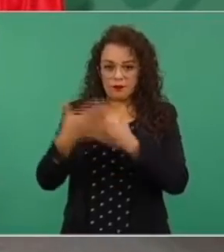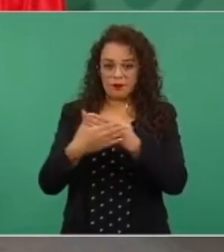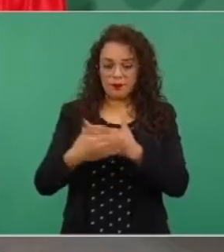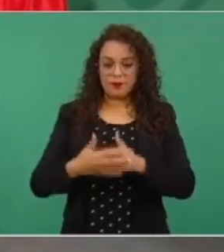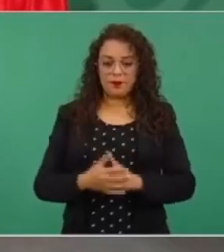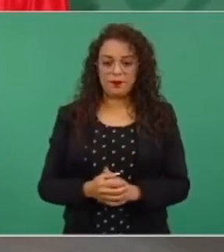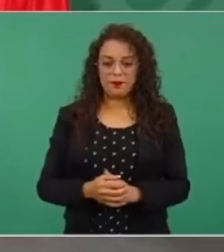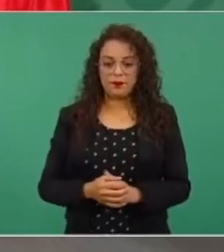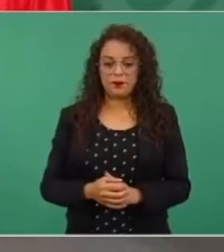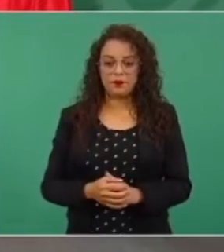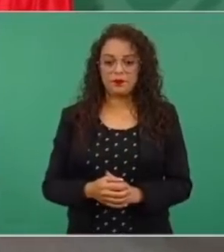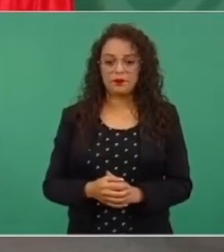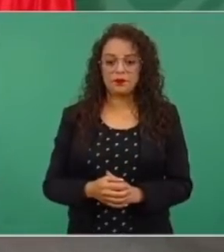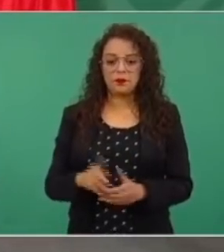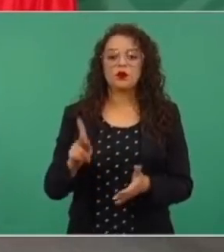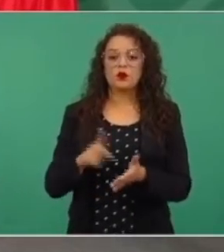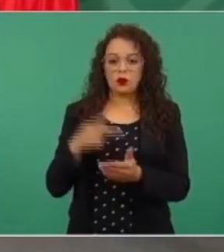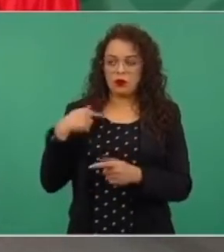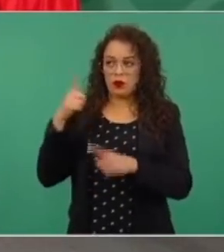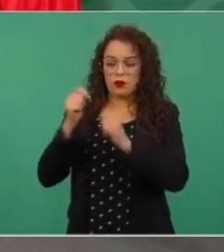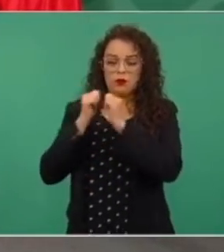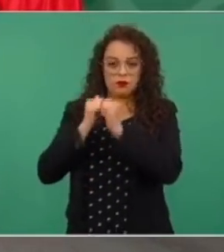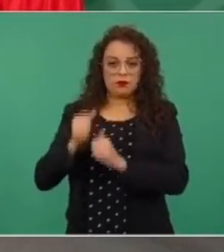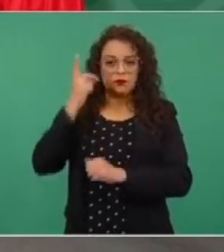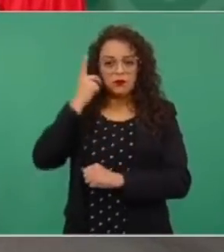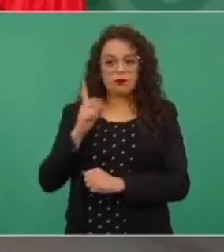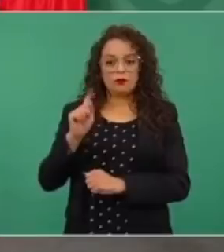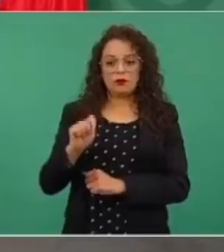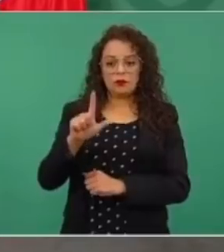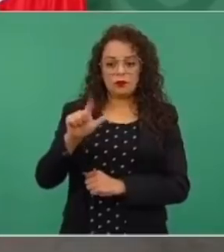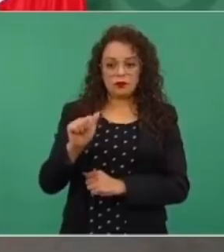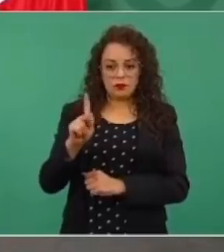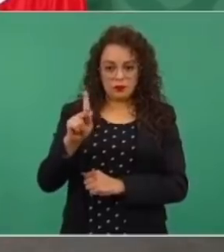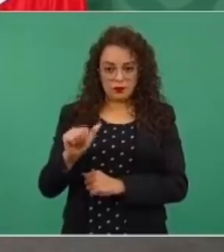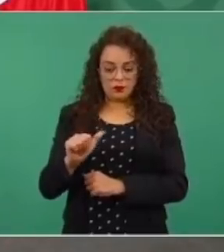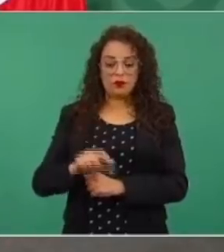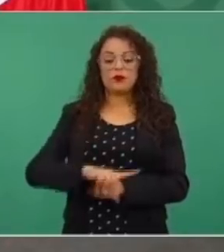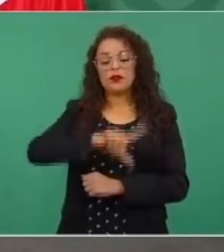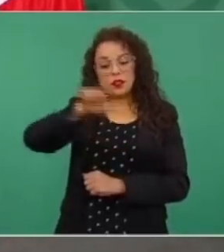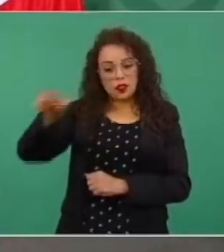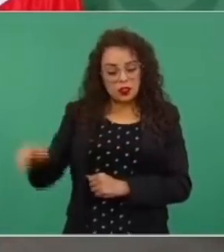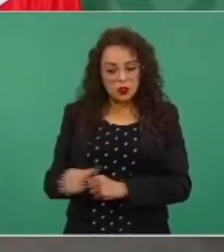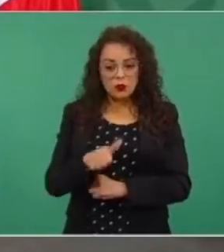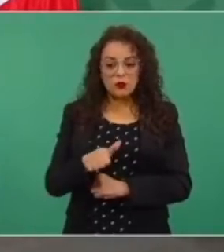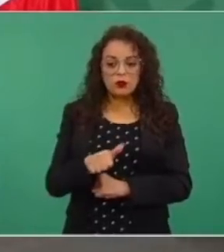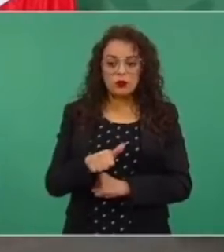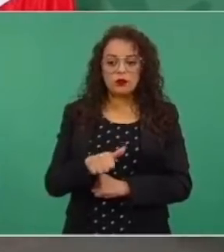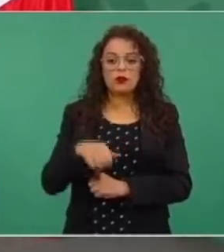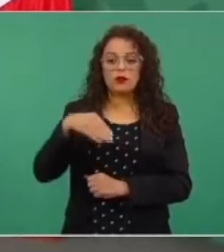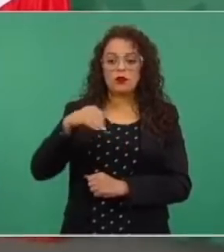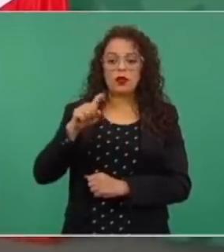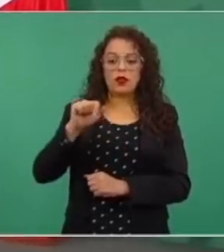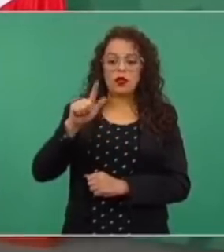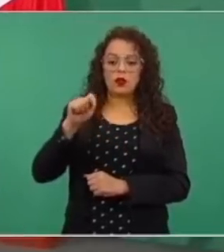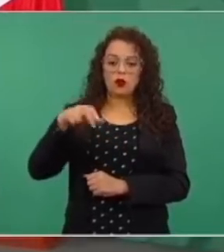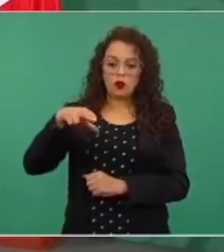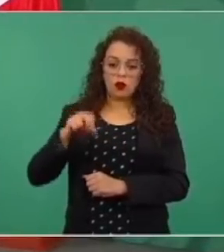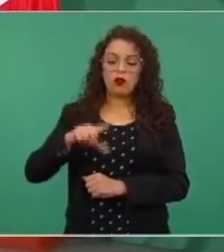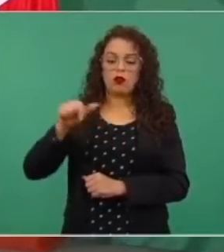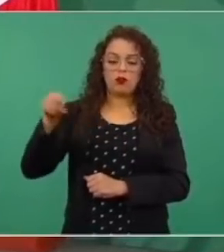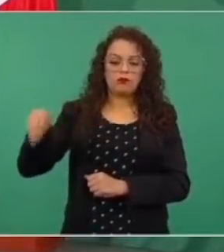y nos vamos a volver a quedar a dormir en Tlapa, y de ahí vamos a ir a Metlatono y a